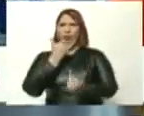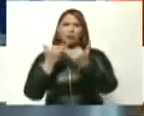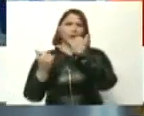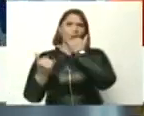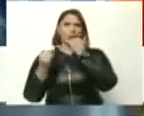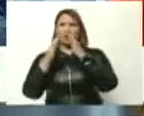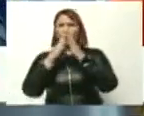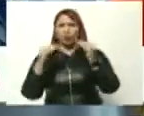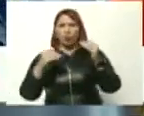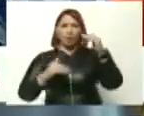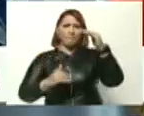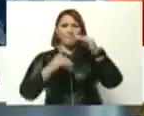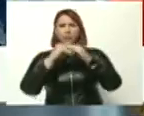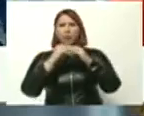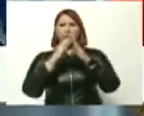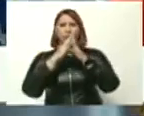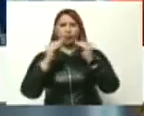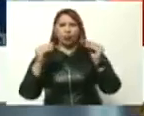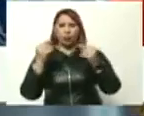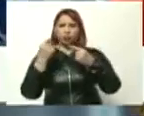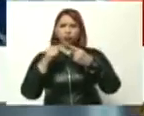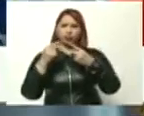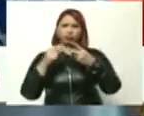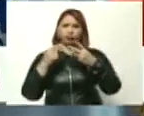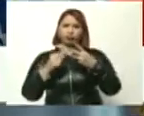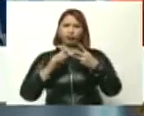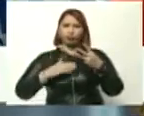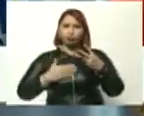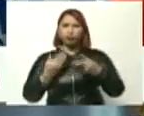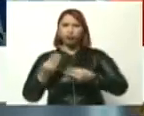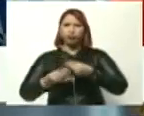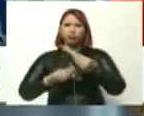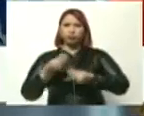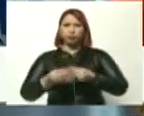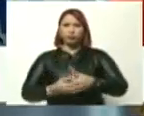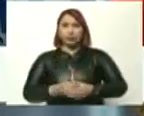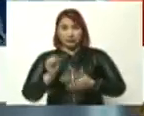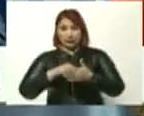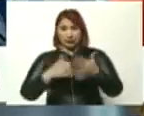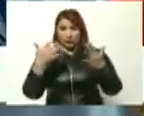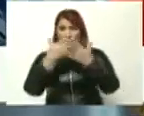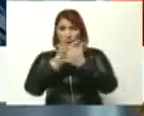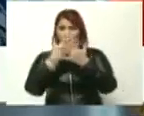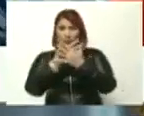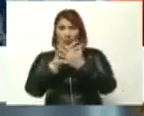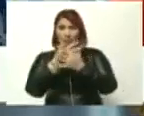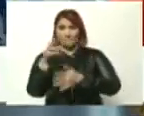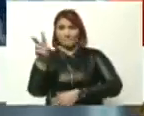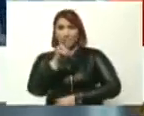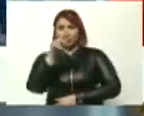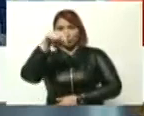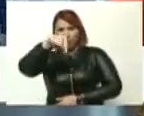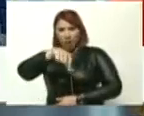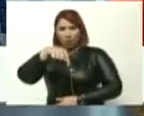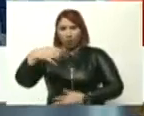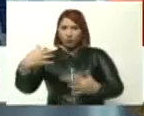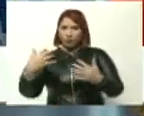las limitaciones, con todos los efectos que puede haber, sin duda, en Venezuela hoy se